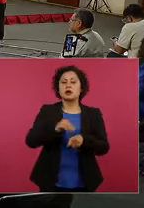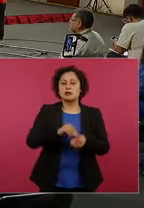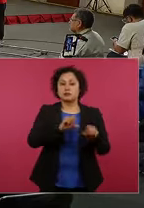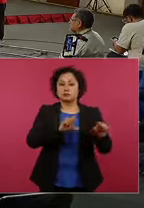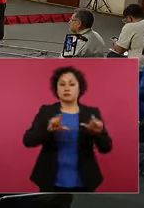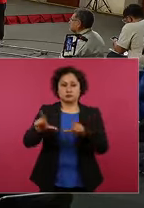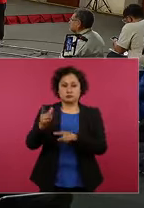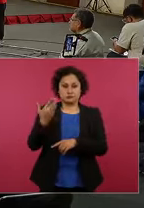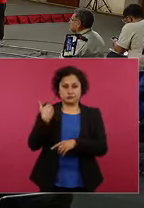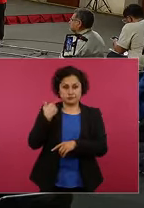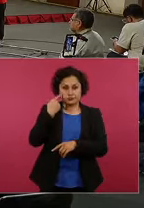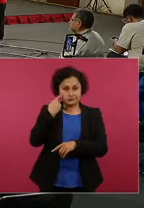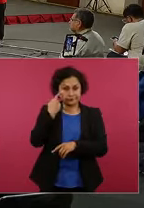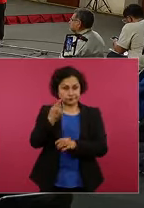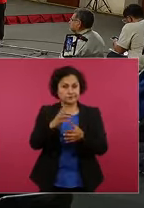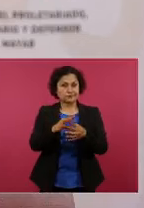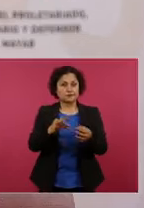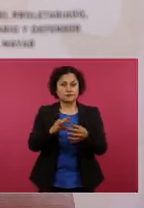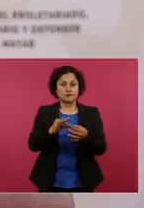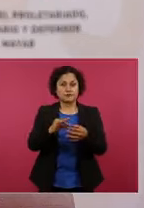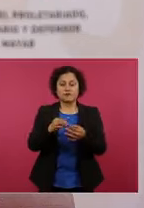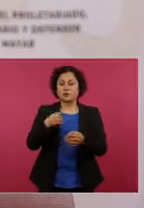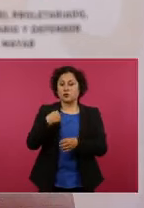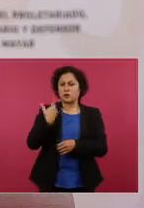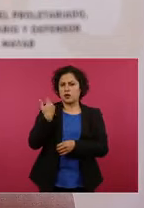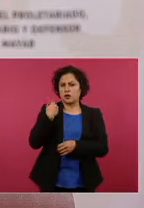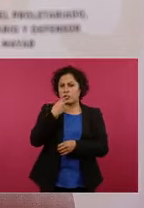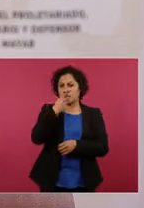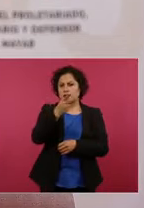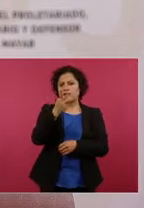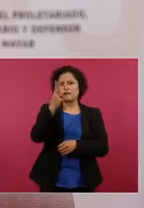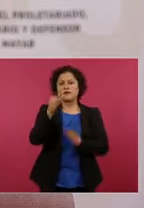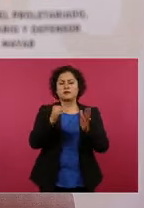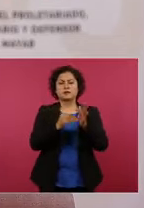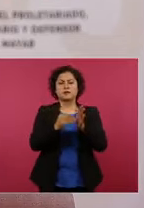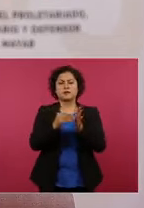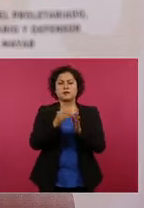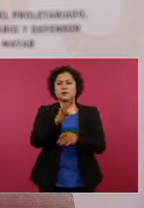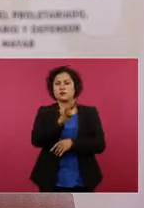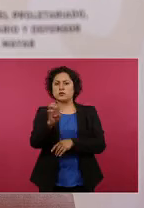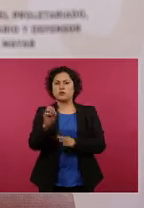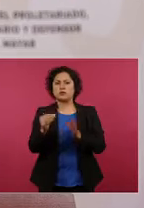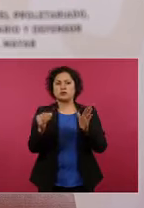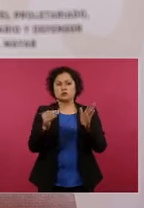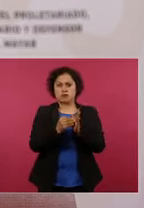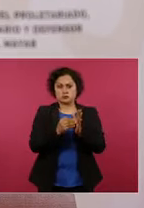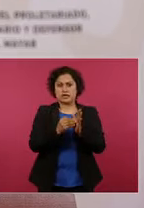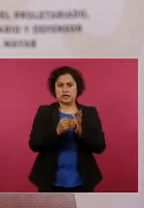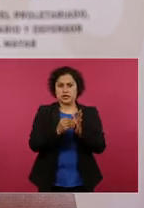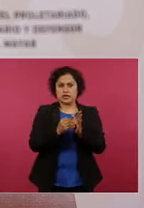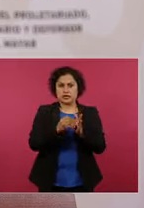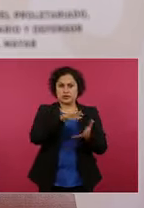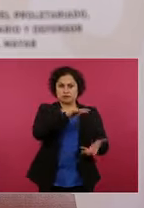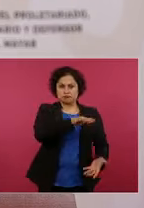les hablaba de 3,400,000 barriles en 2004.